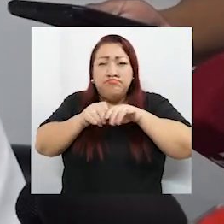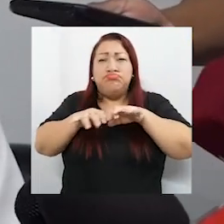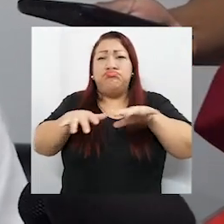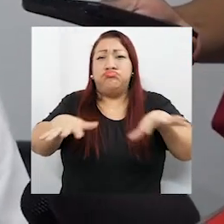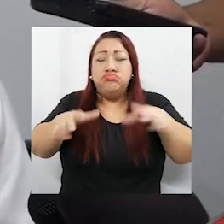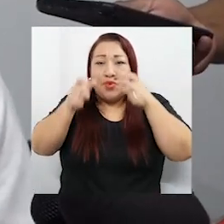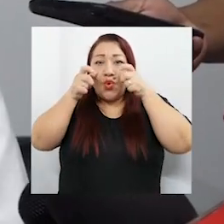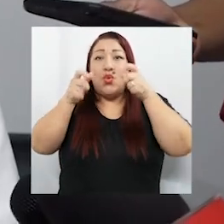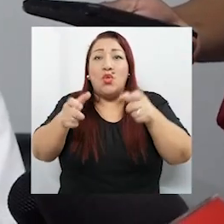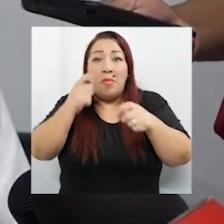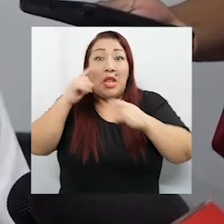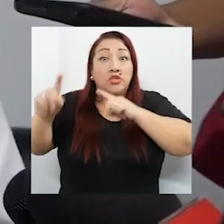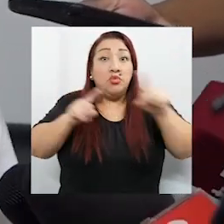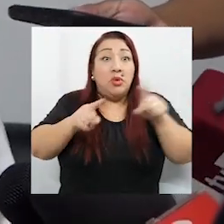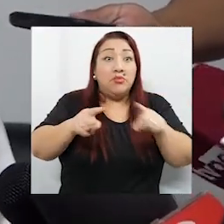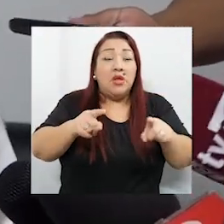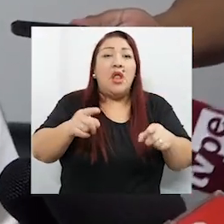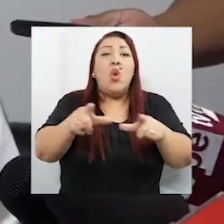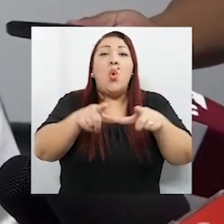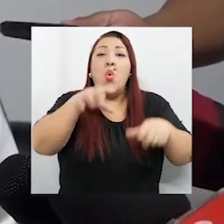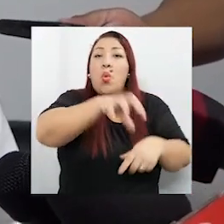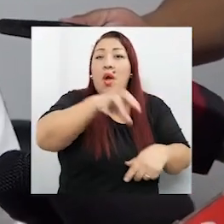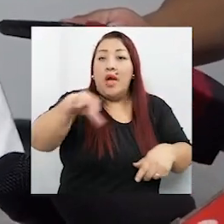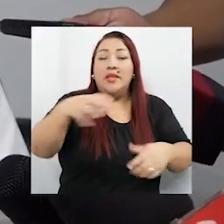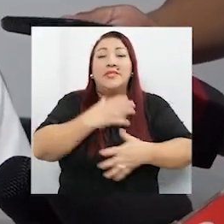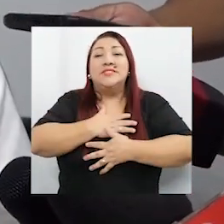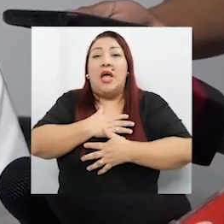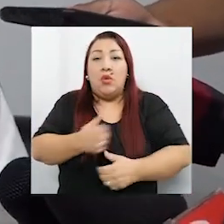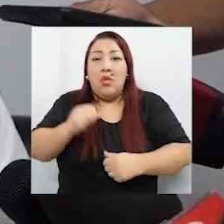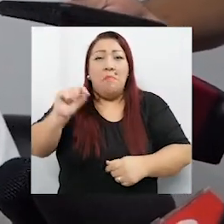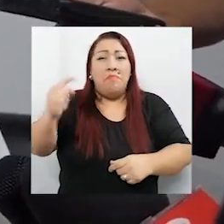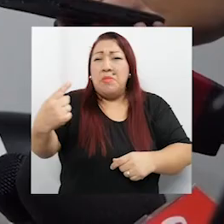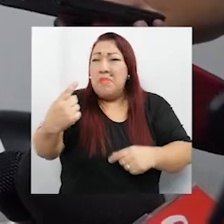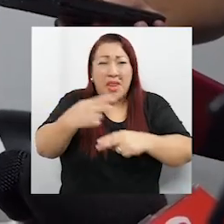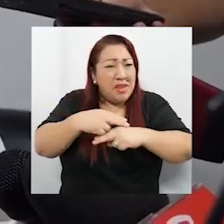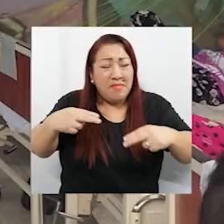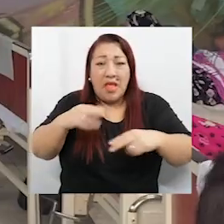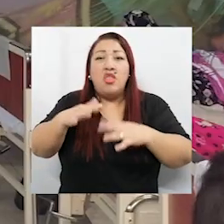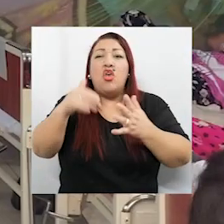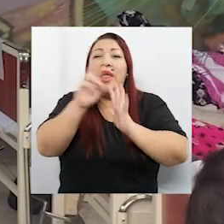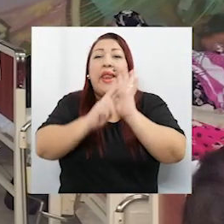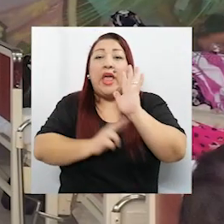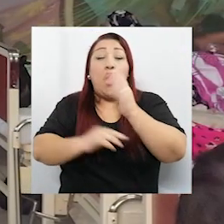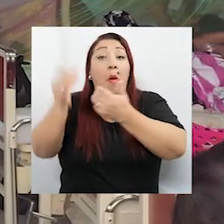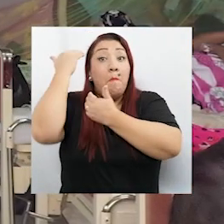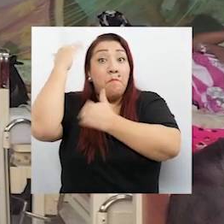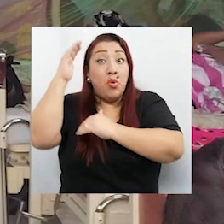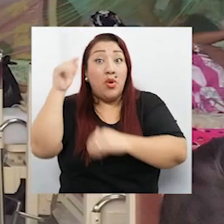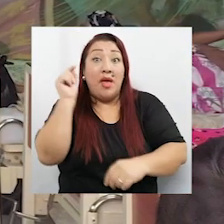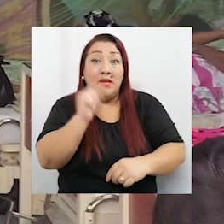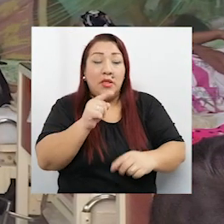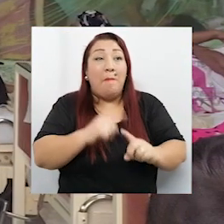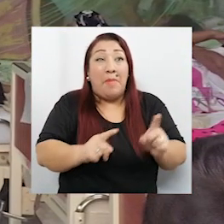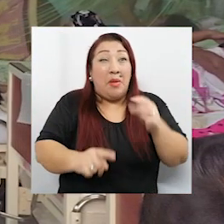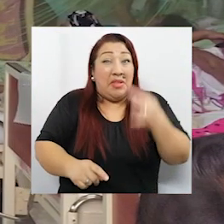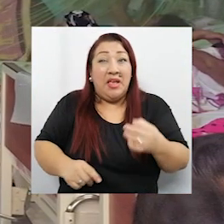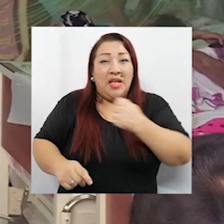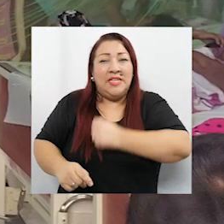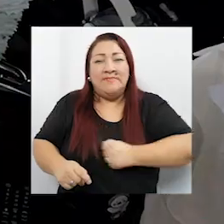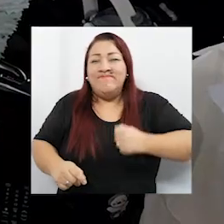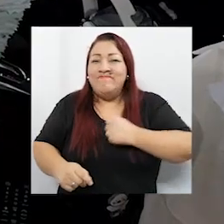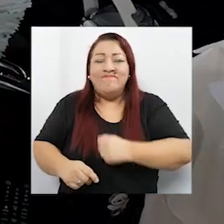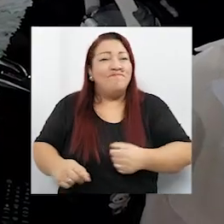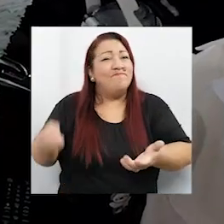la realización de un megaoperativo de control para supervisar los establecimientos de salud de primer nivel en la región Piura,